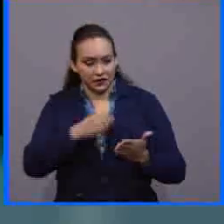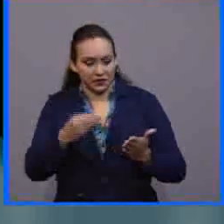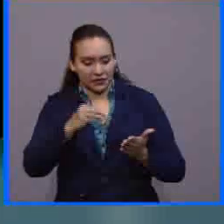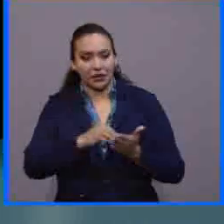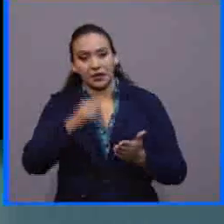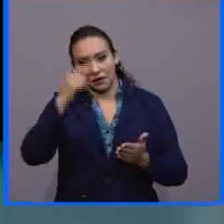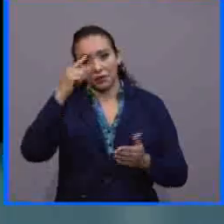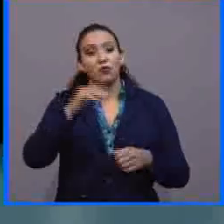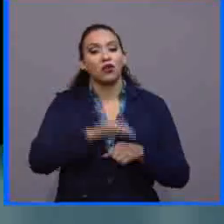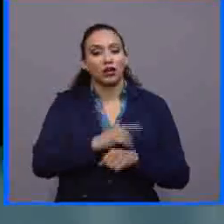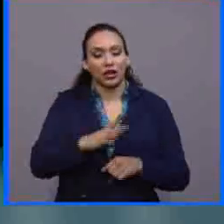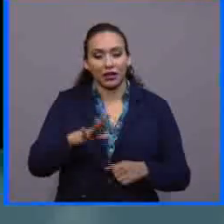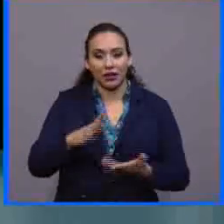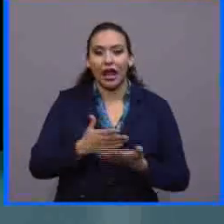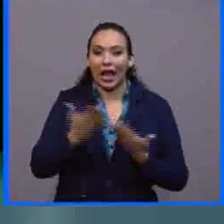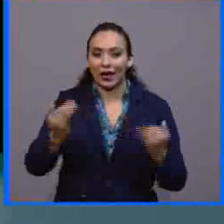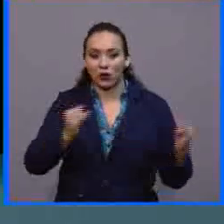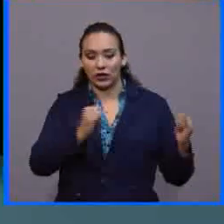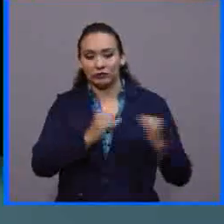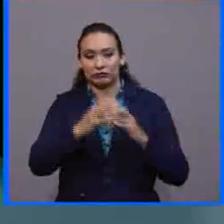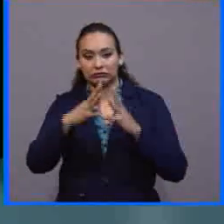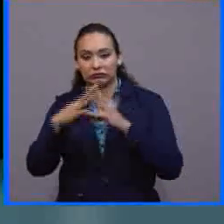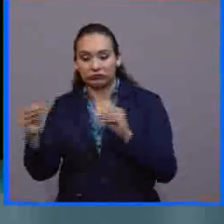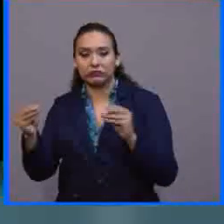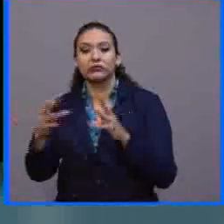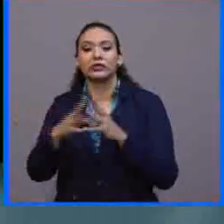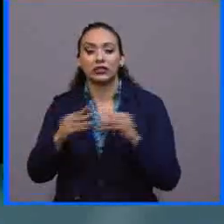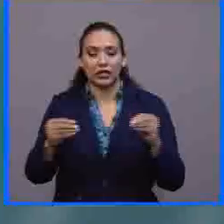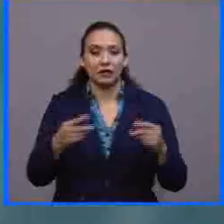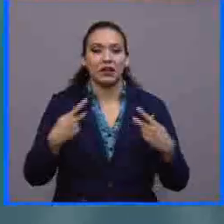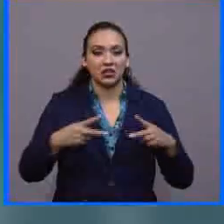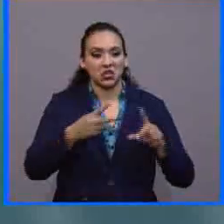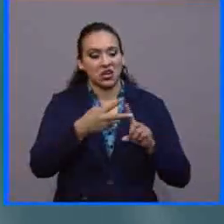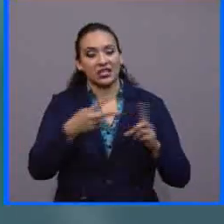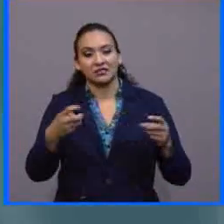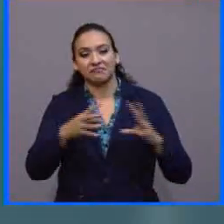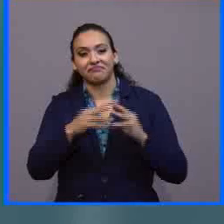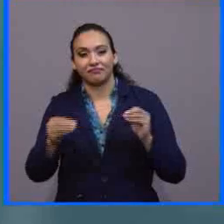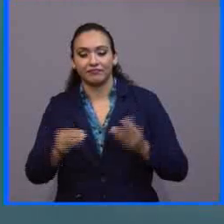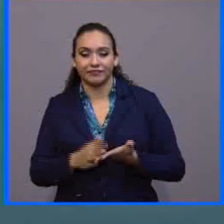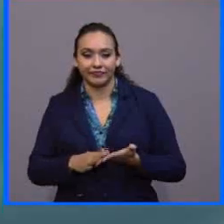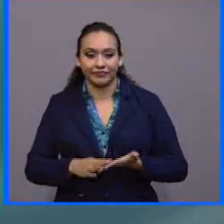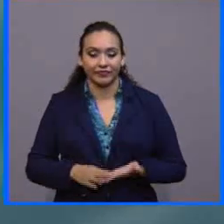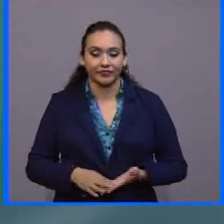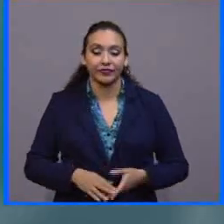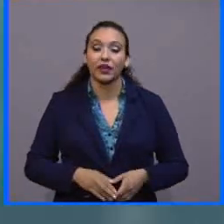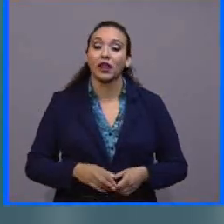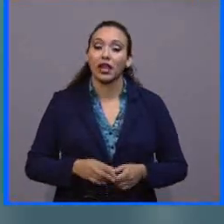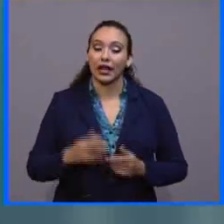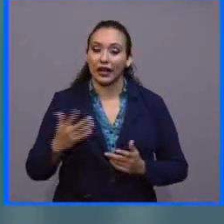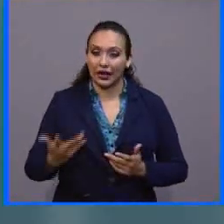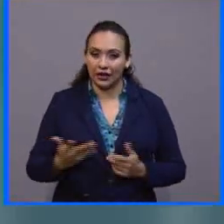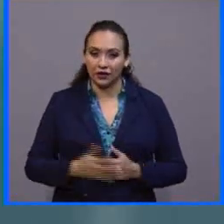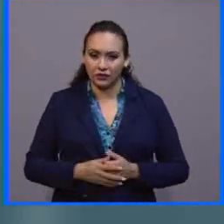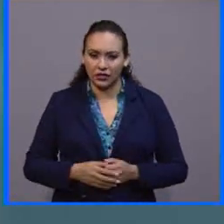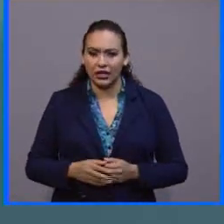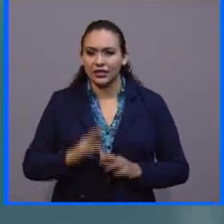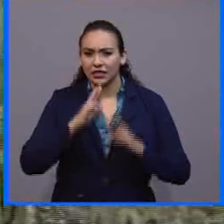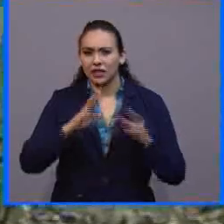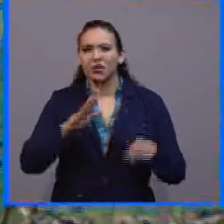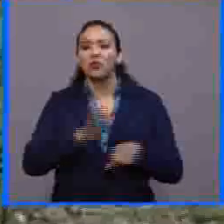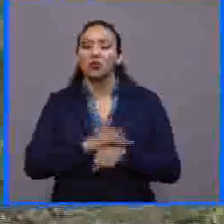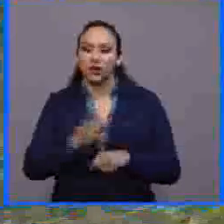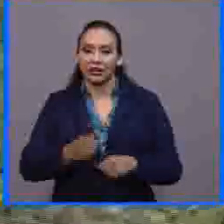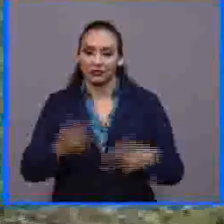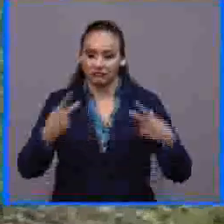políticas frente a la crisis de desapariciones que se registra en México. Una medida que advierte no se había dado sin la respuesta de